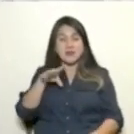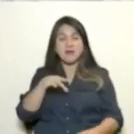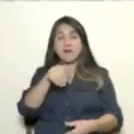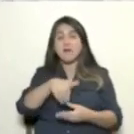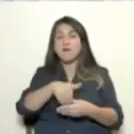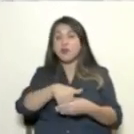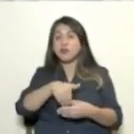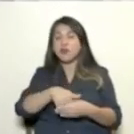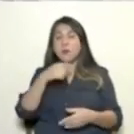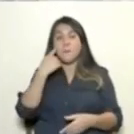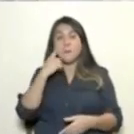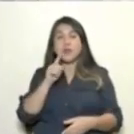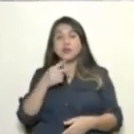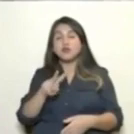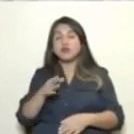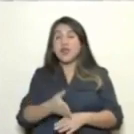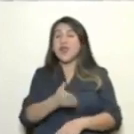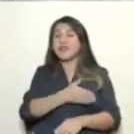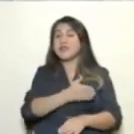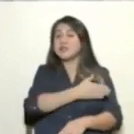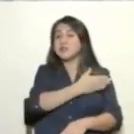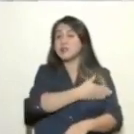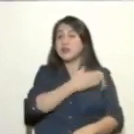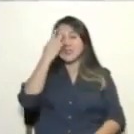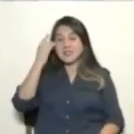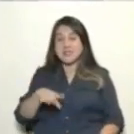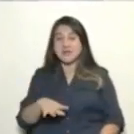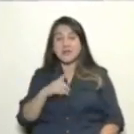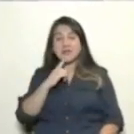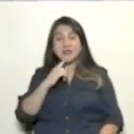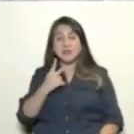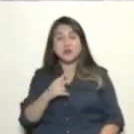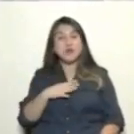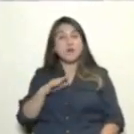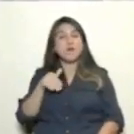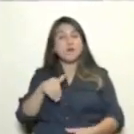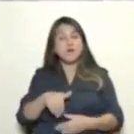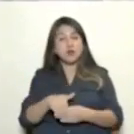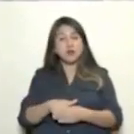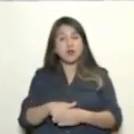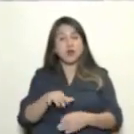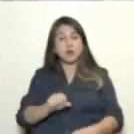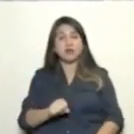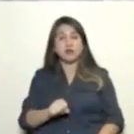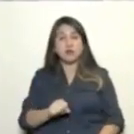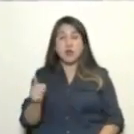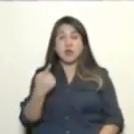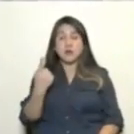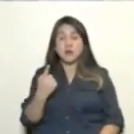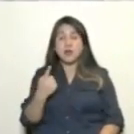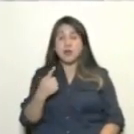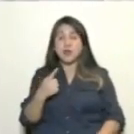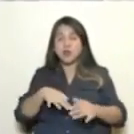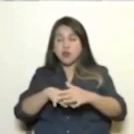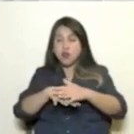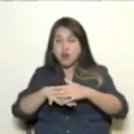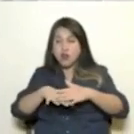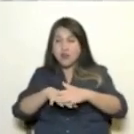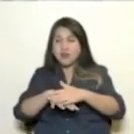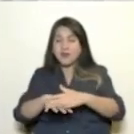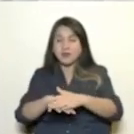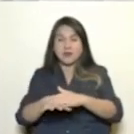Pero precisamente sus antecesores sabían que porque tenían sus votos, tenían primero que conquistar el alma de los